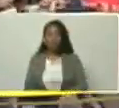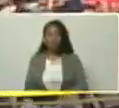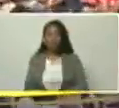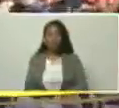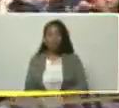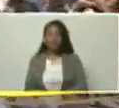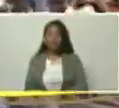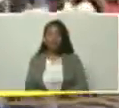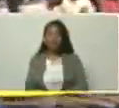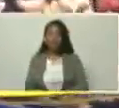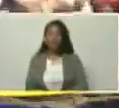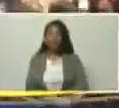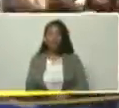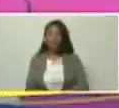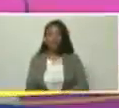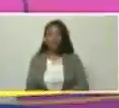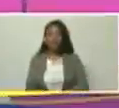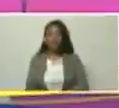Bueno,